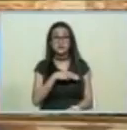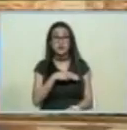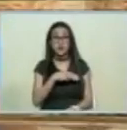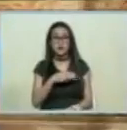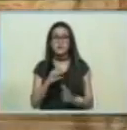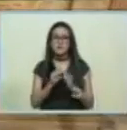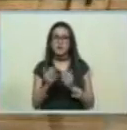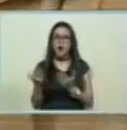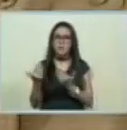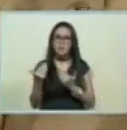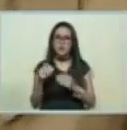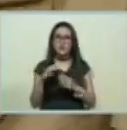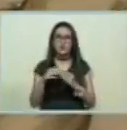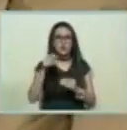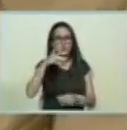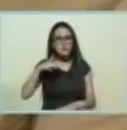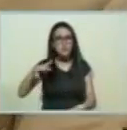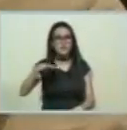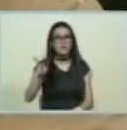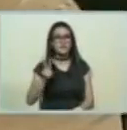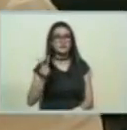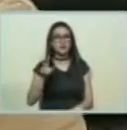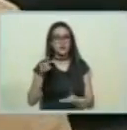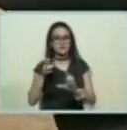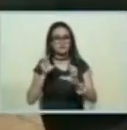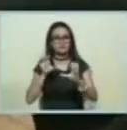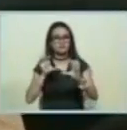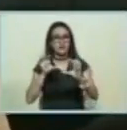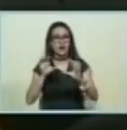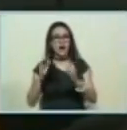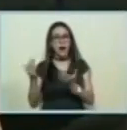el apoyo del pueblo venezolano para el carnet de la patria.